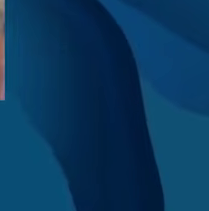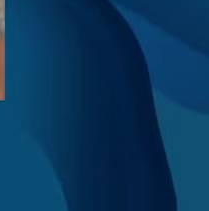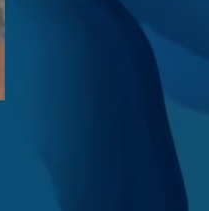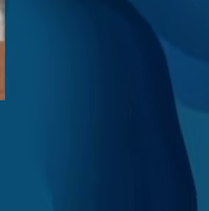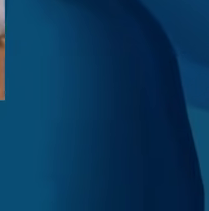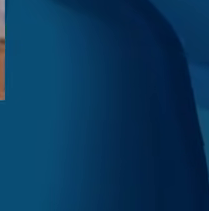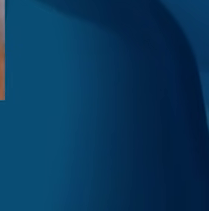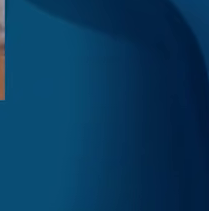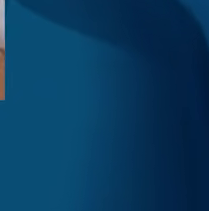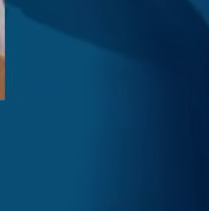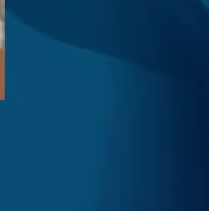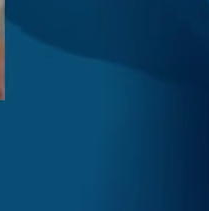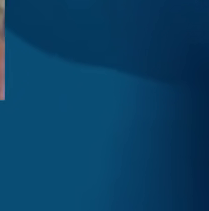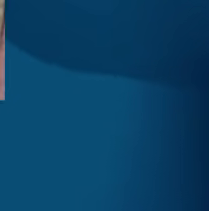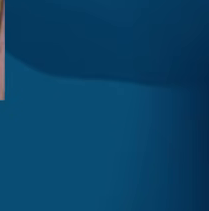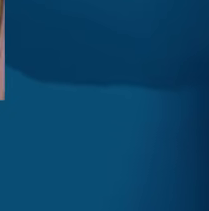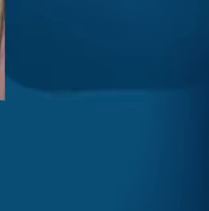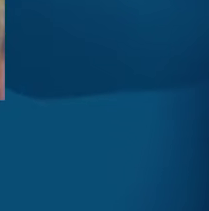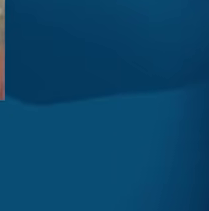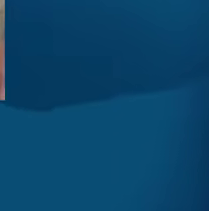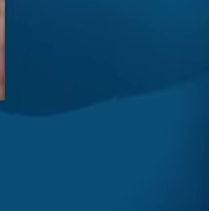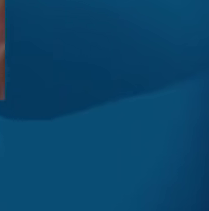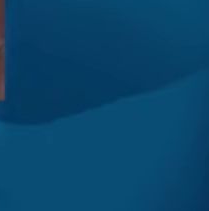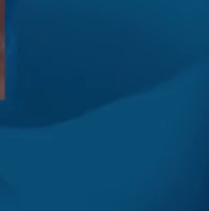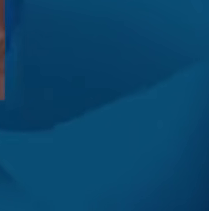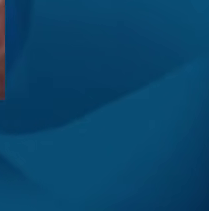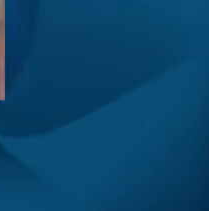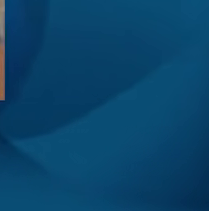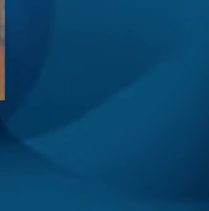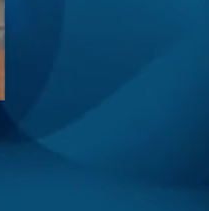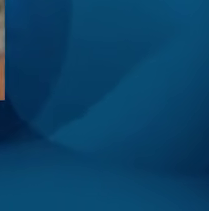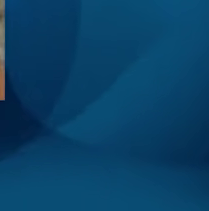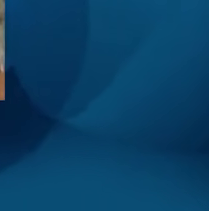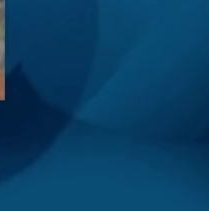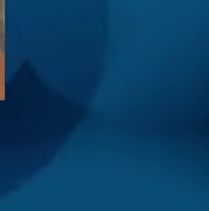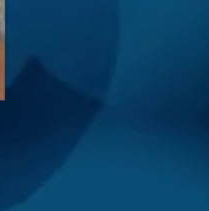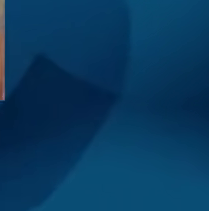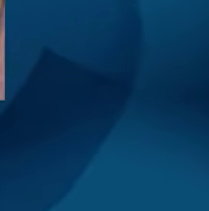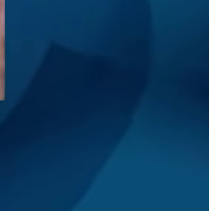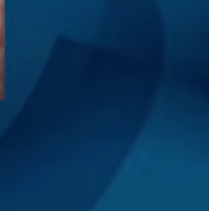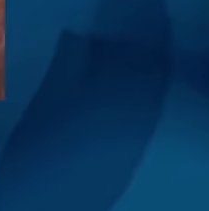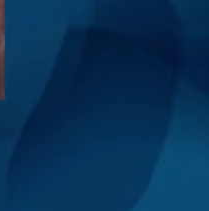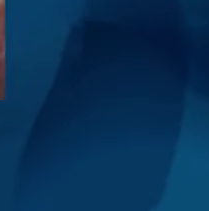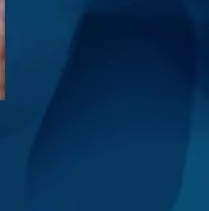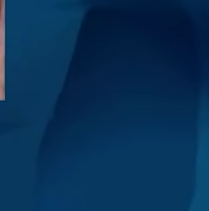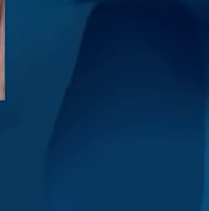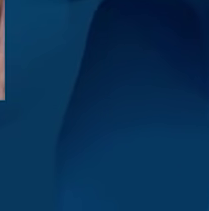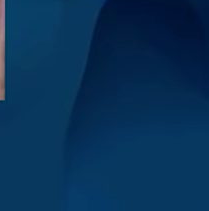Y miel.